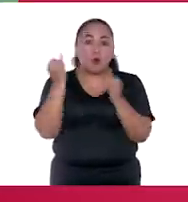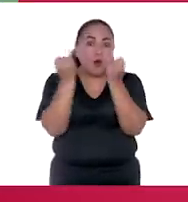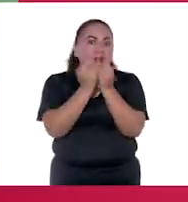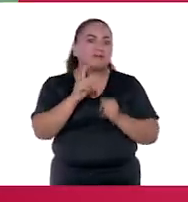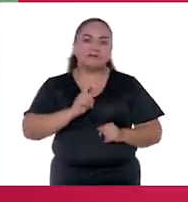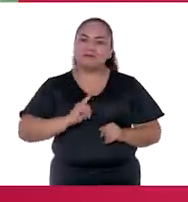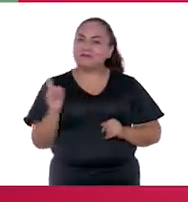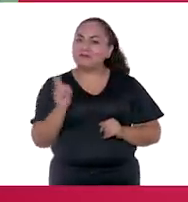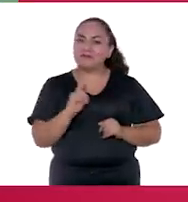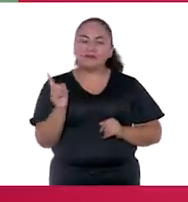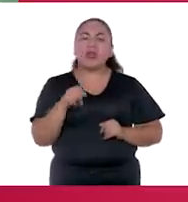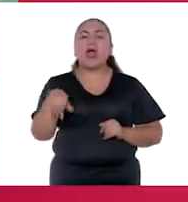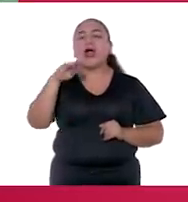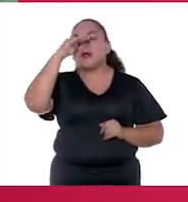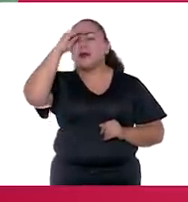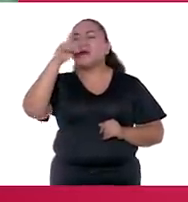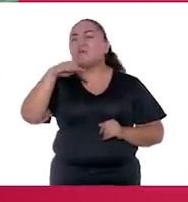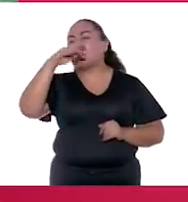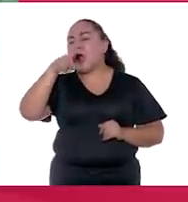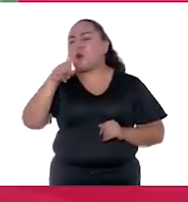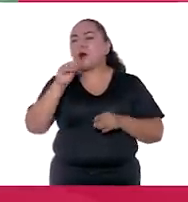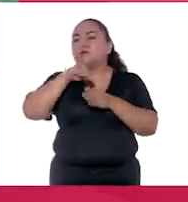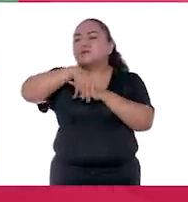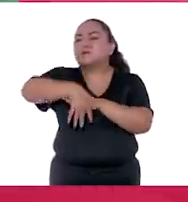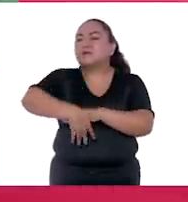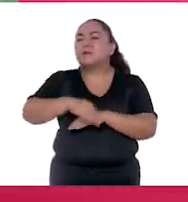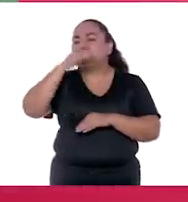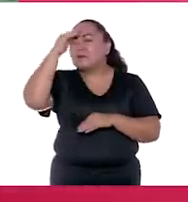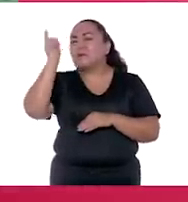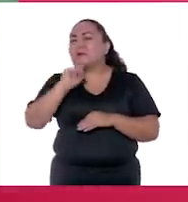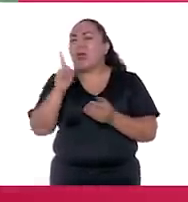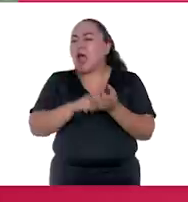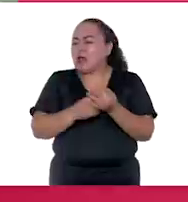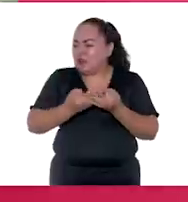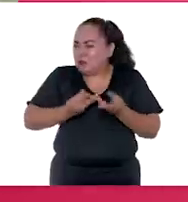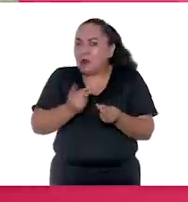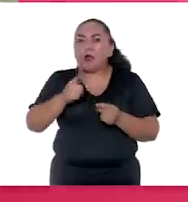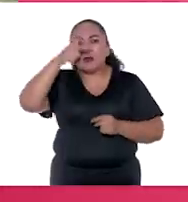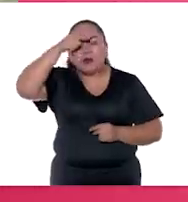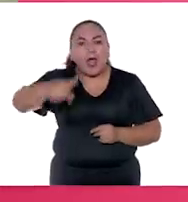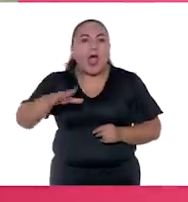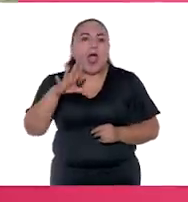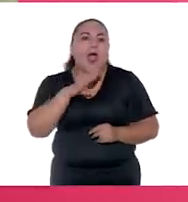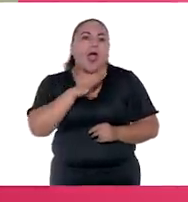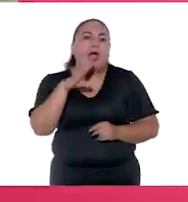Uno no esperaría encontrarse estos manantiales de aguas cristalinas en medio de esta zona.